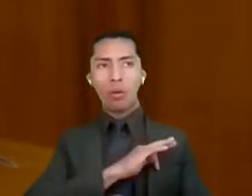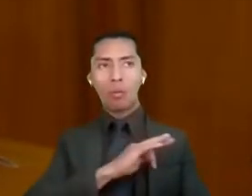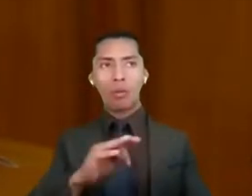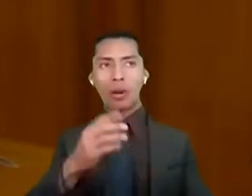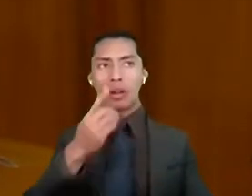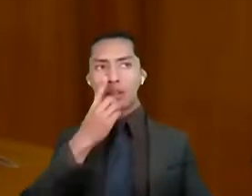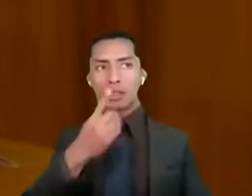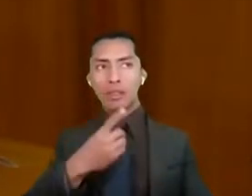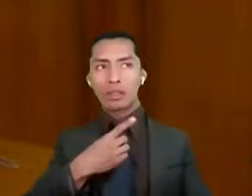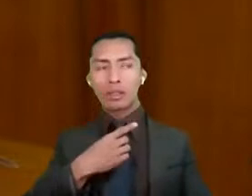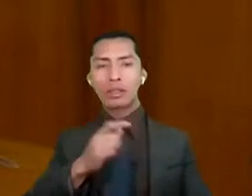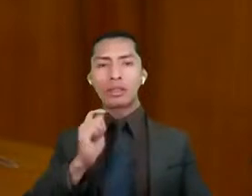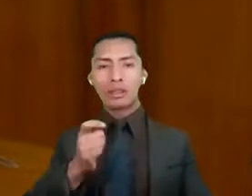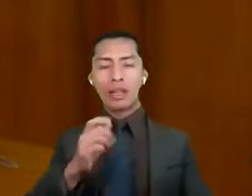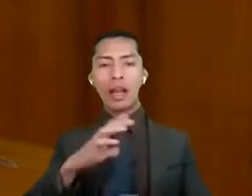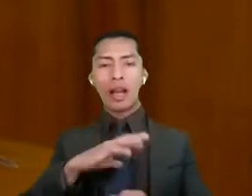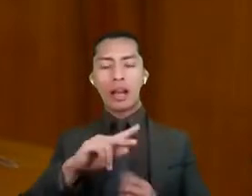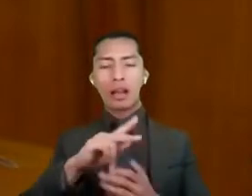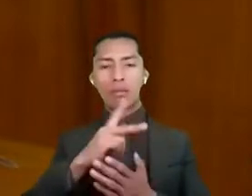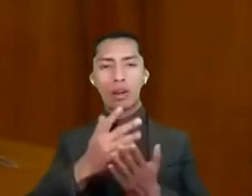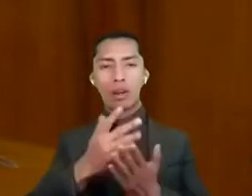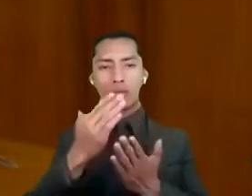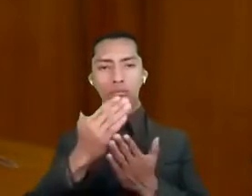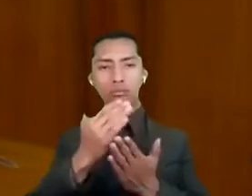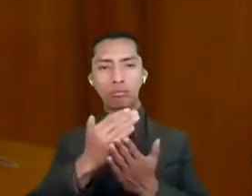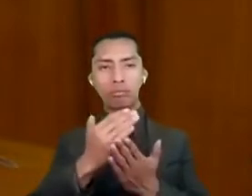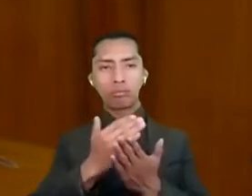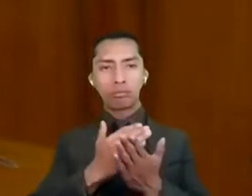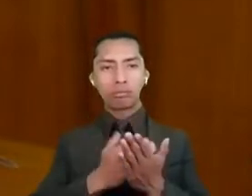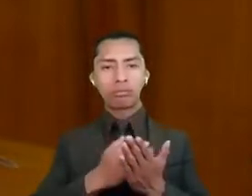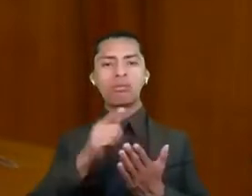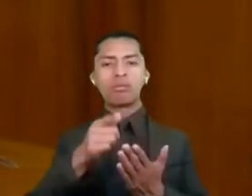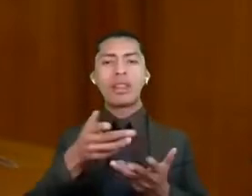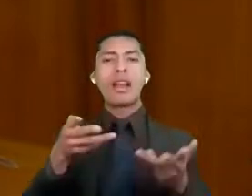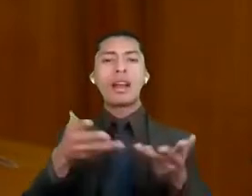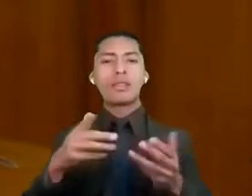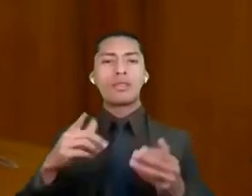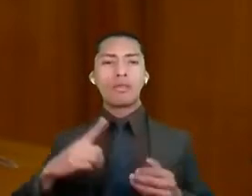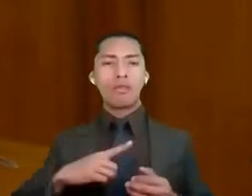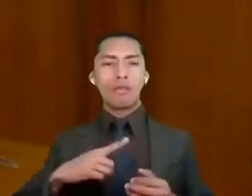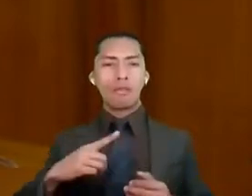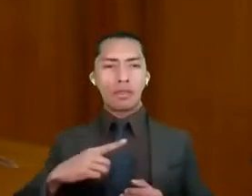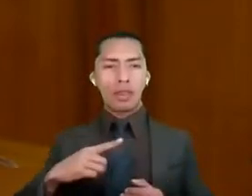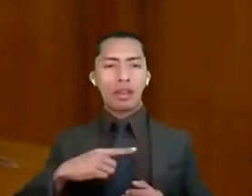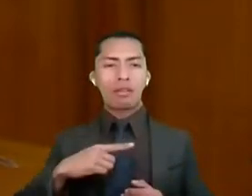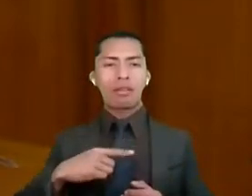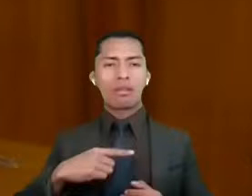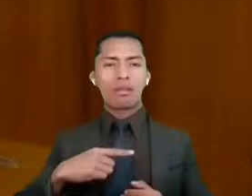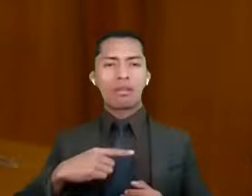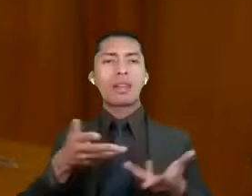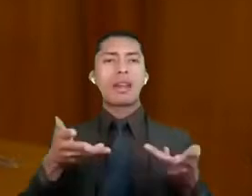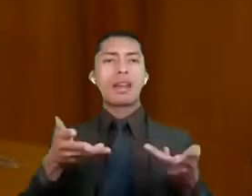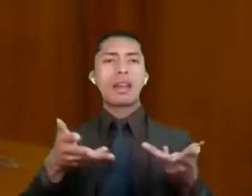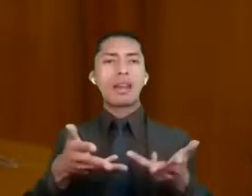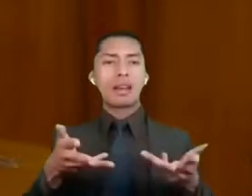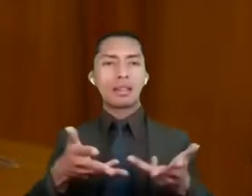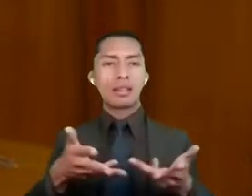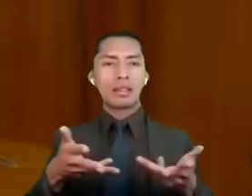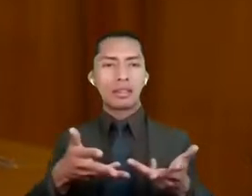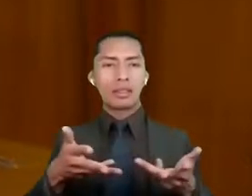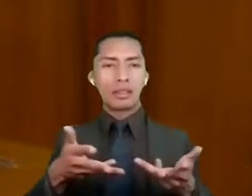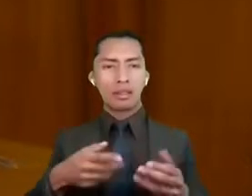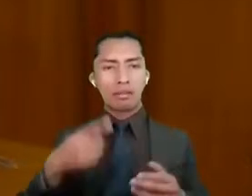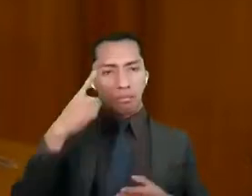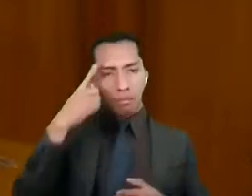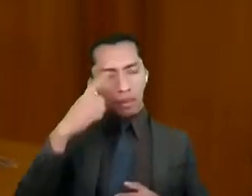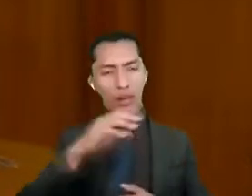las políticas públicas que el gobierno del Estado está implementando para combatir con determinación